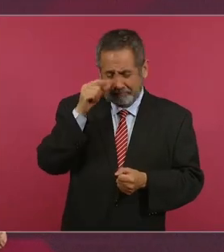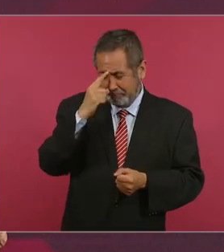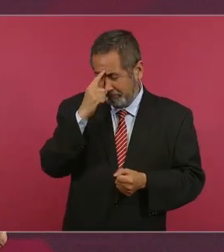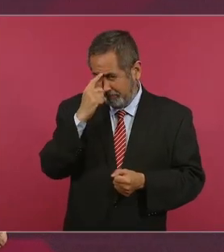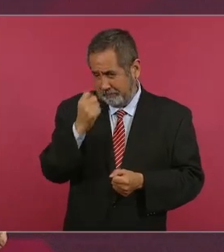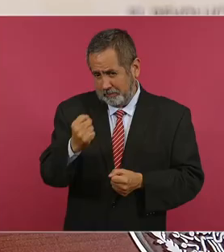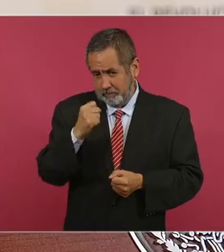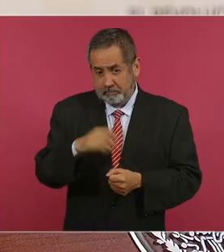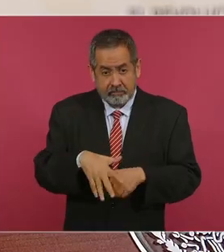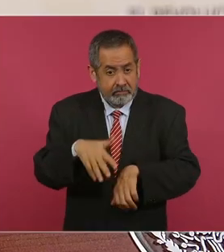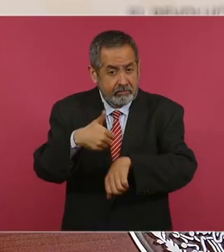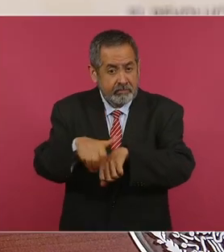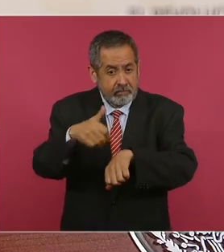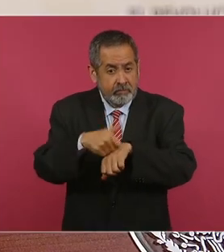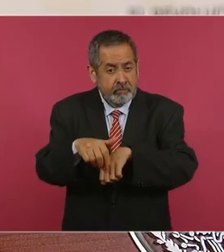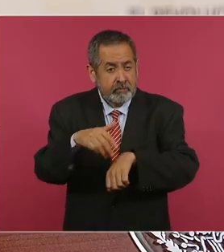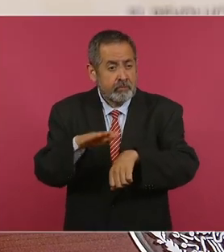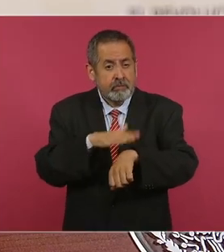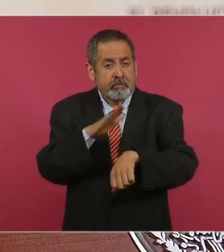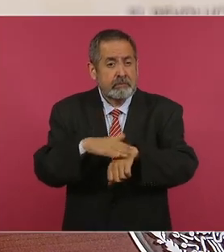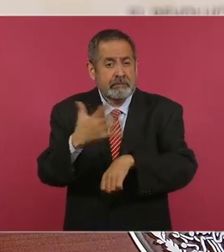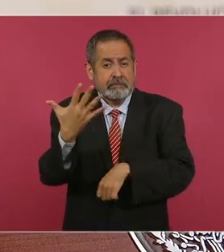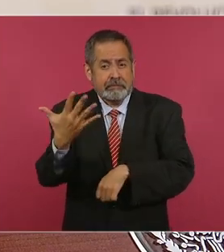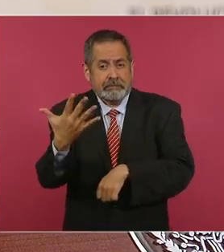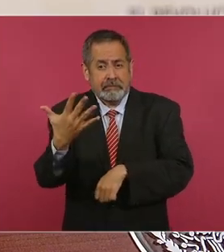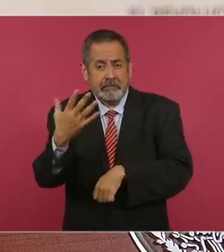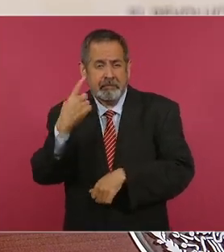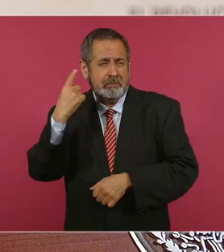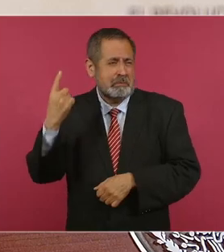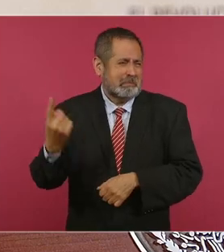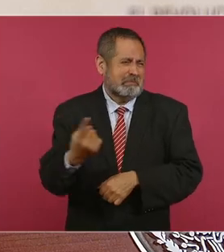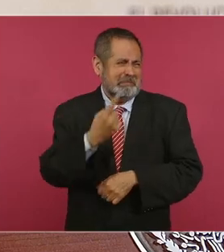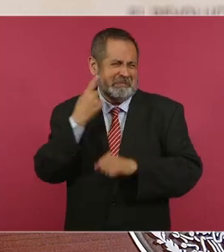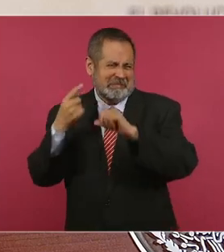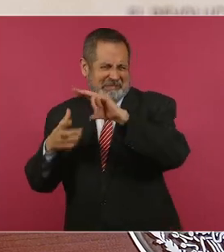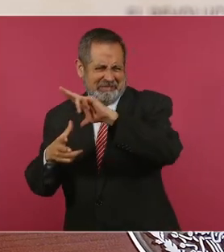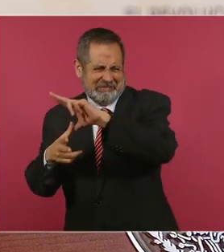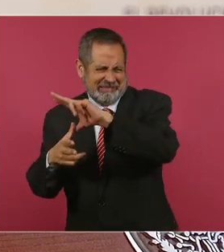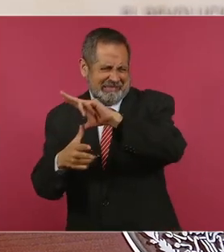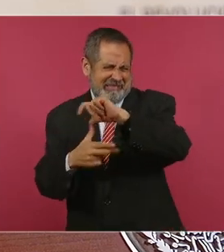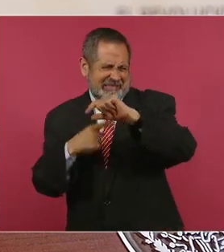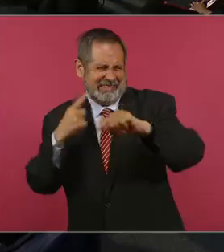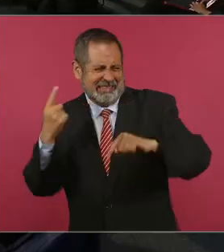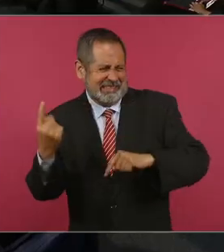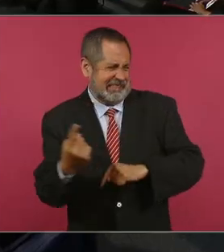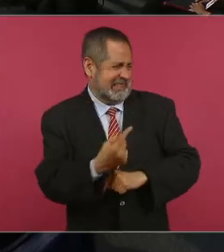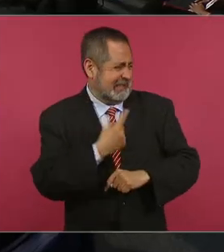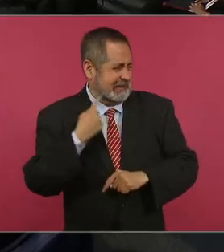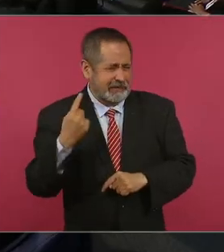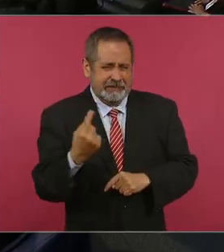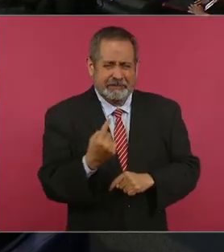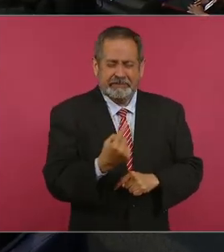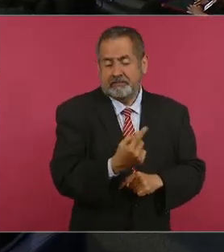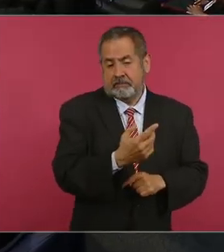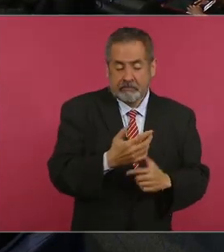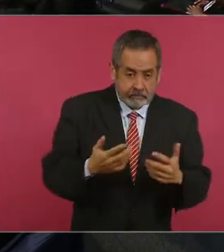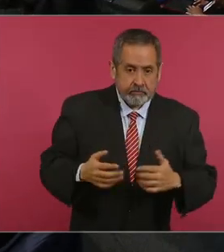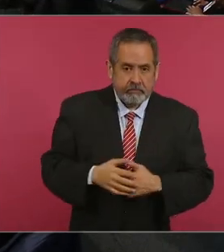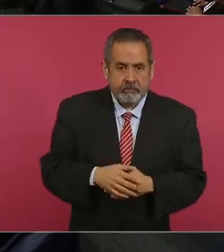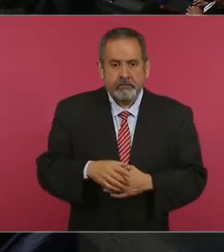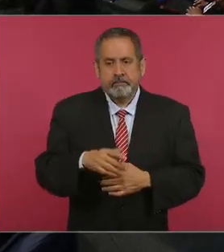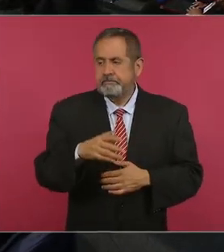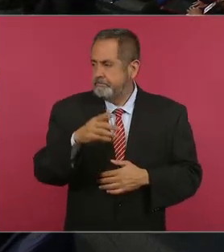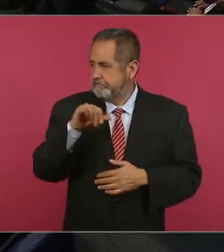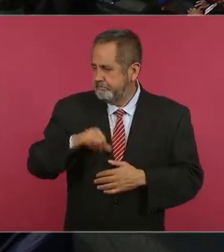Es categoría 5. Fíjense, hoy hablábamos. Yo recibí el estadio